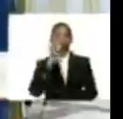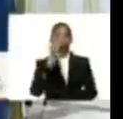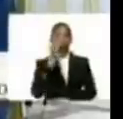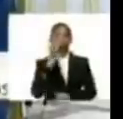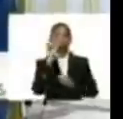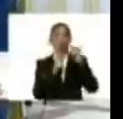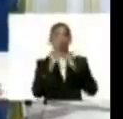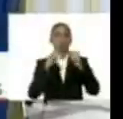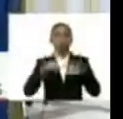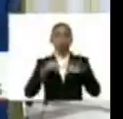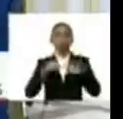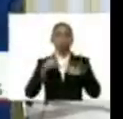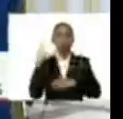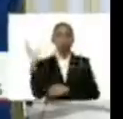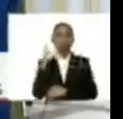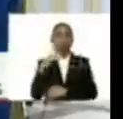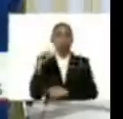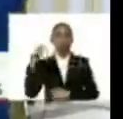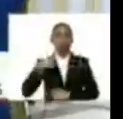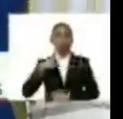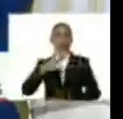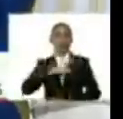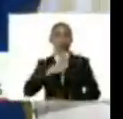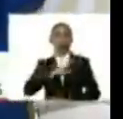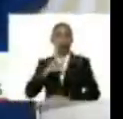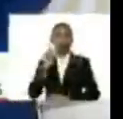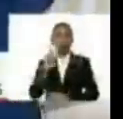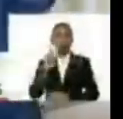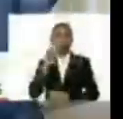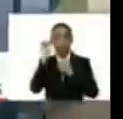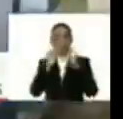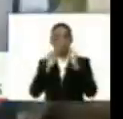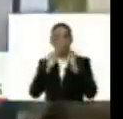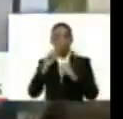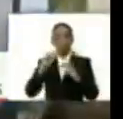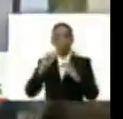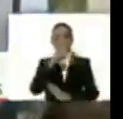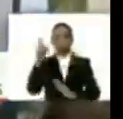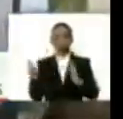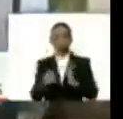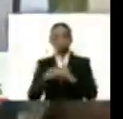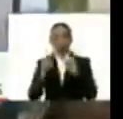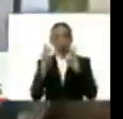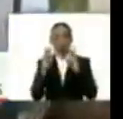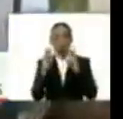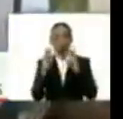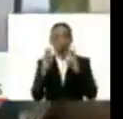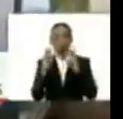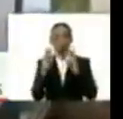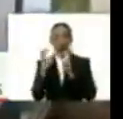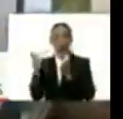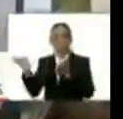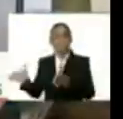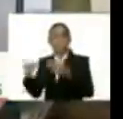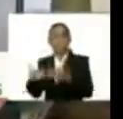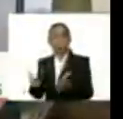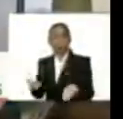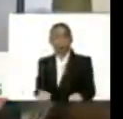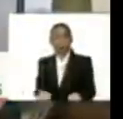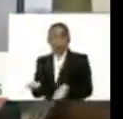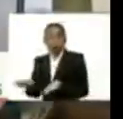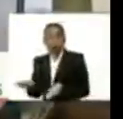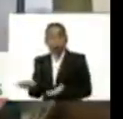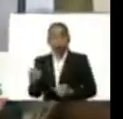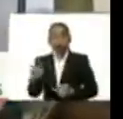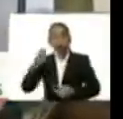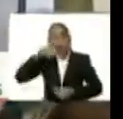para Colombia y aquí las tengo. Dos máquinas totalmente nuevas de paquete para el pueblo